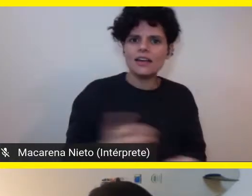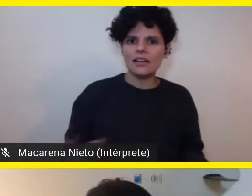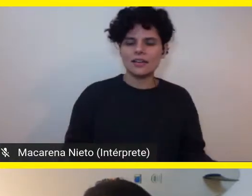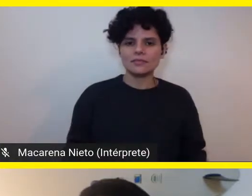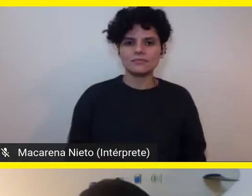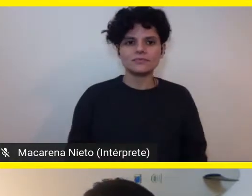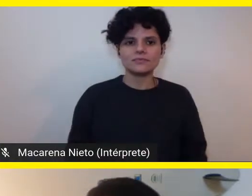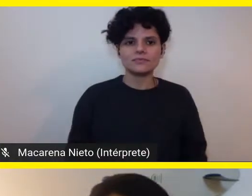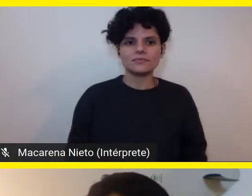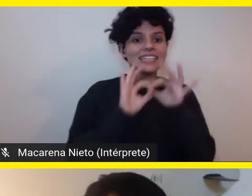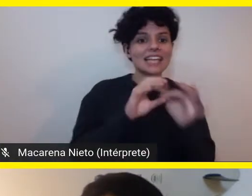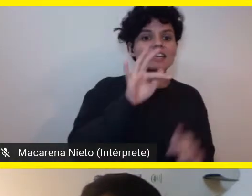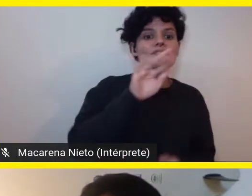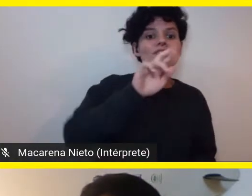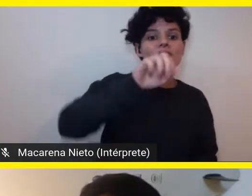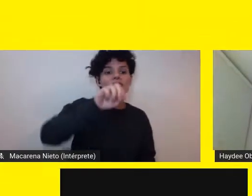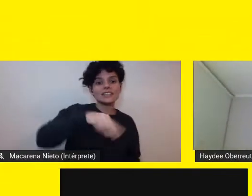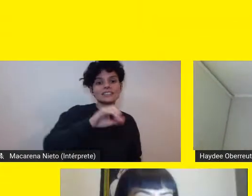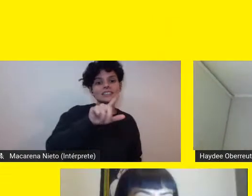¿Nicole?